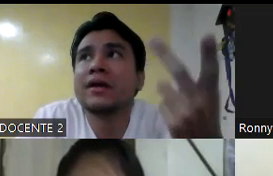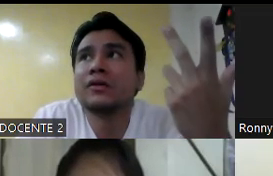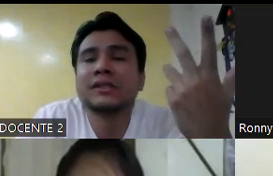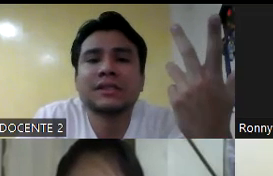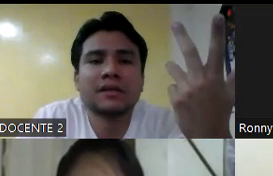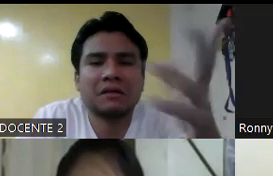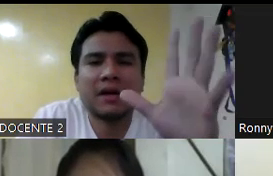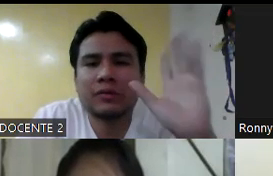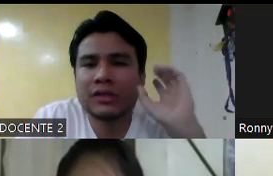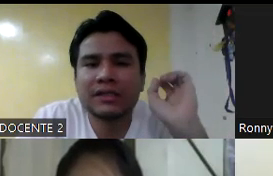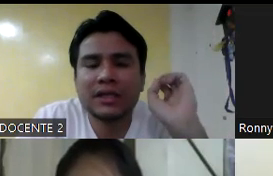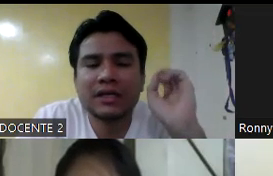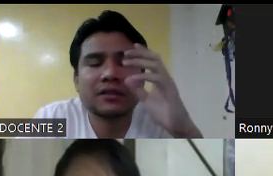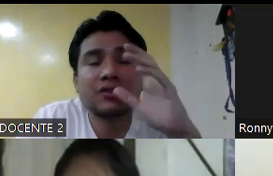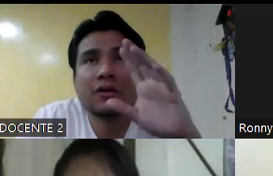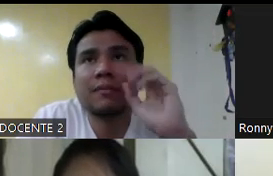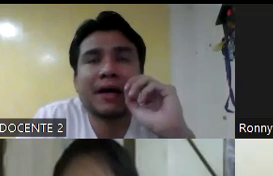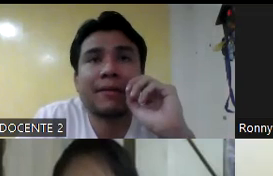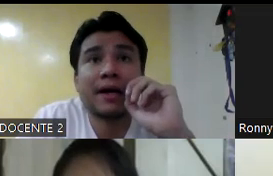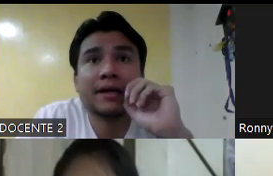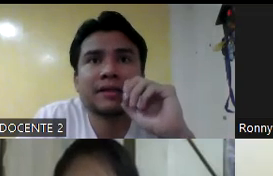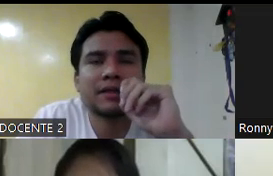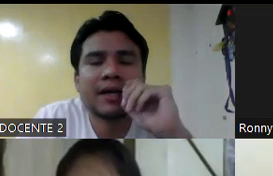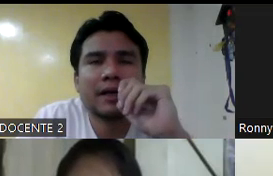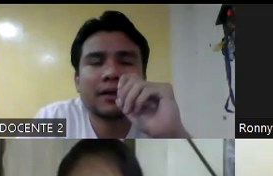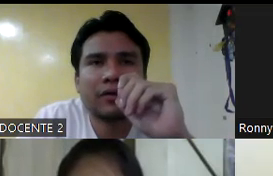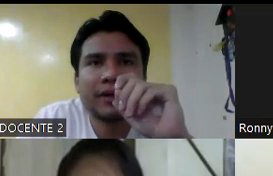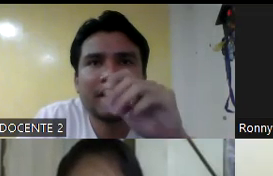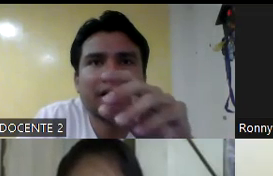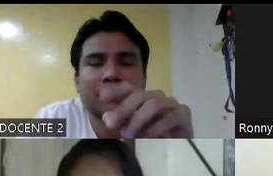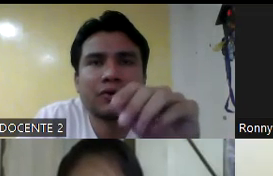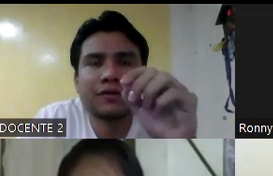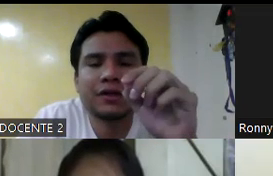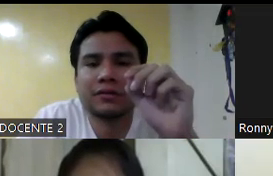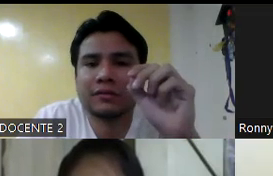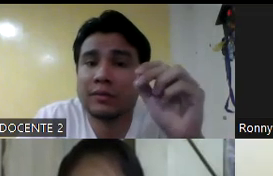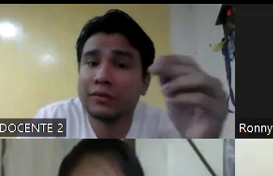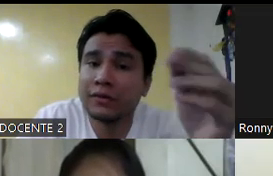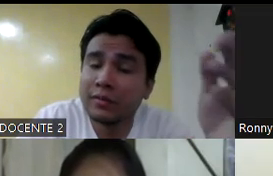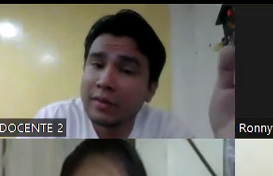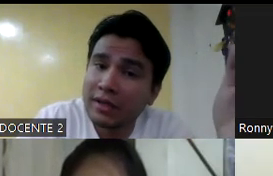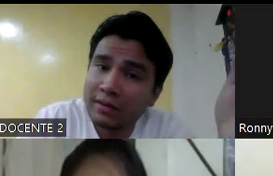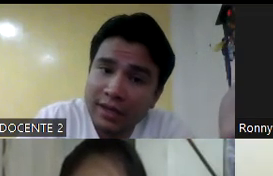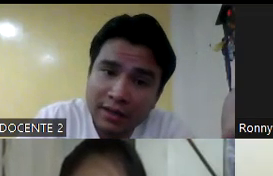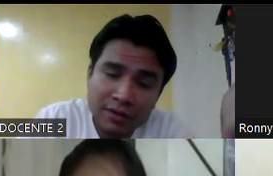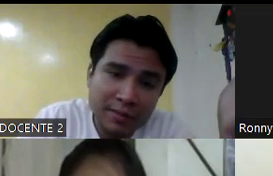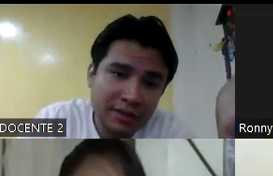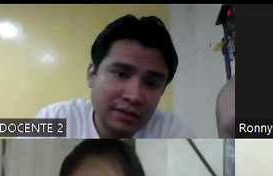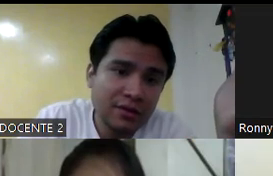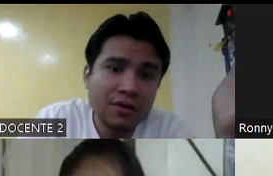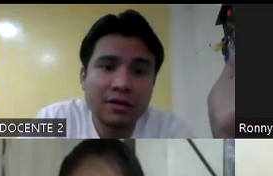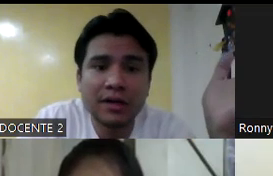El comer cosas, digamos, el estrés. Yo, para bajar el estrés, me encanta comer el pollo frito. El pollo frito me va a derivar